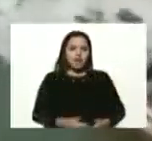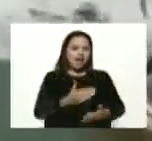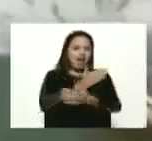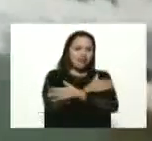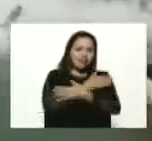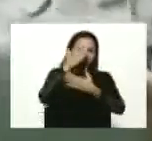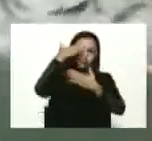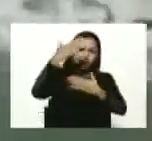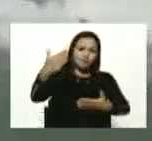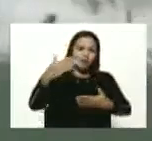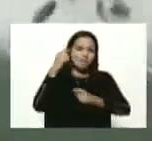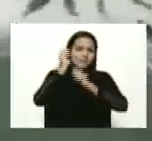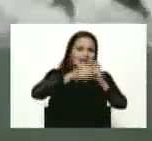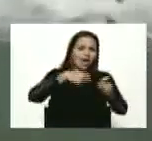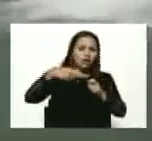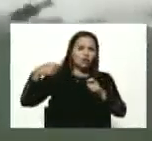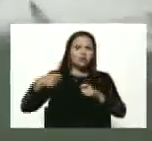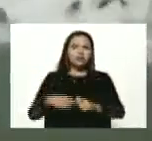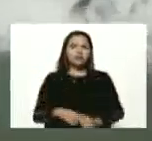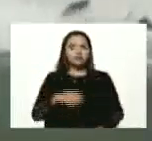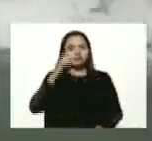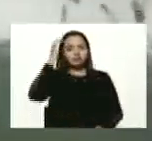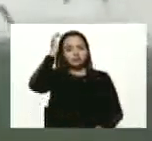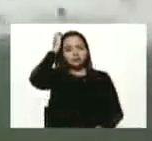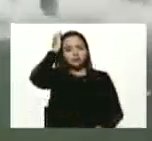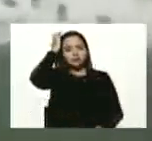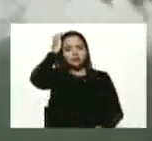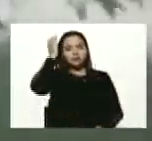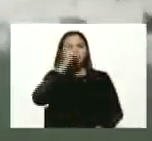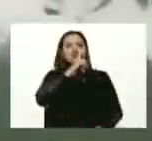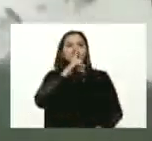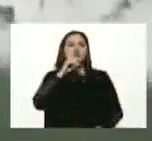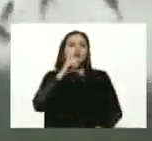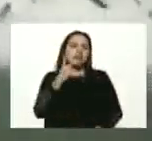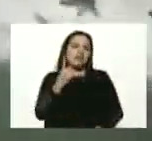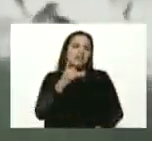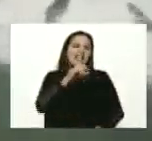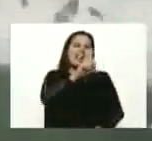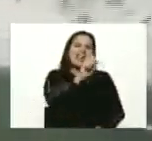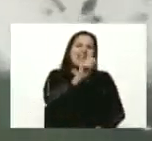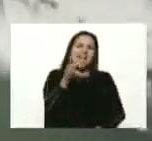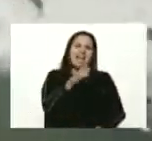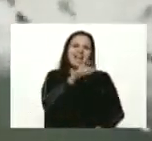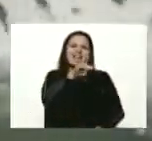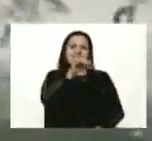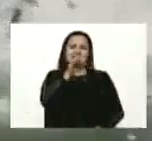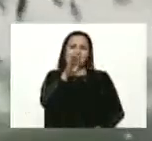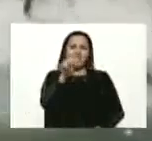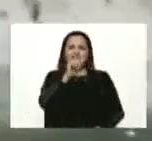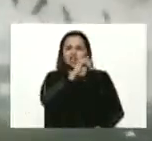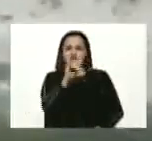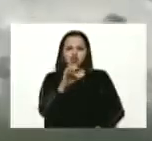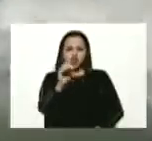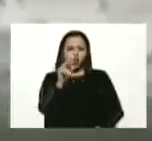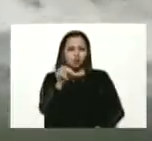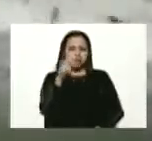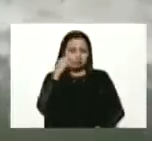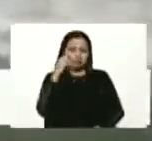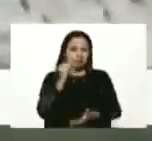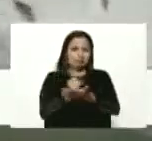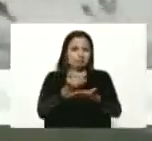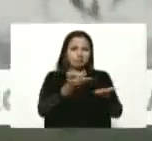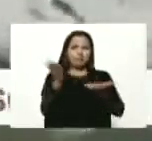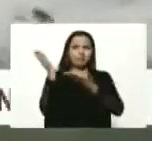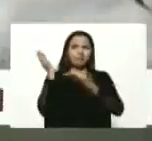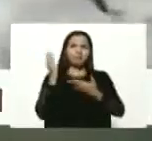pescadores allá en el río Cauro. Este fenómeno lo llaman la ribazón. Naguará, mira, mira, mira, mira, mira, mira, mira, mira. Ay,